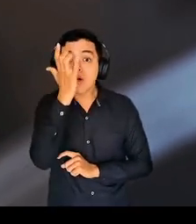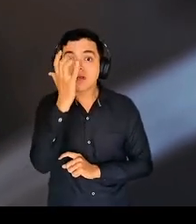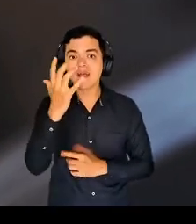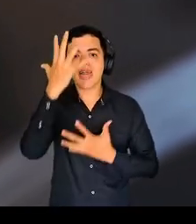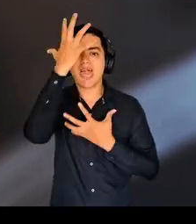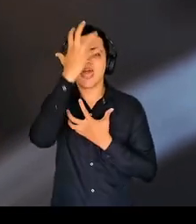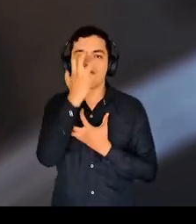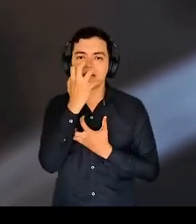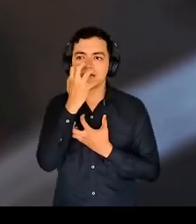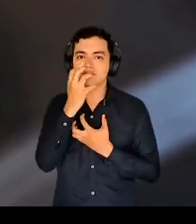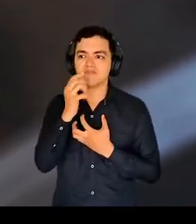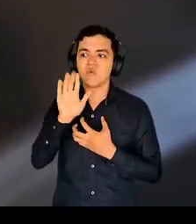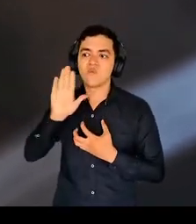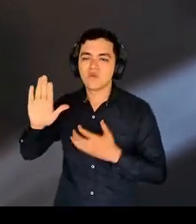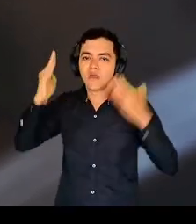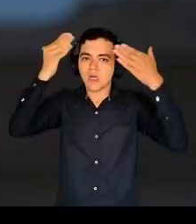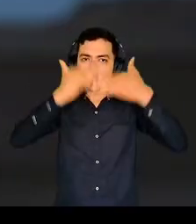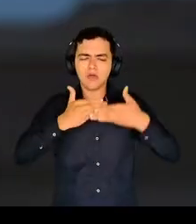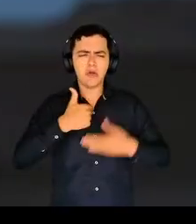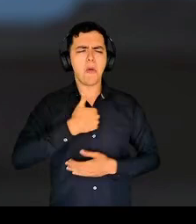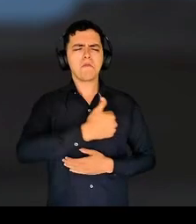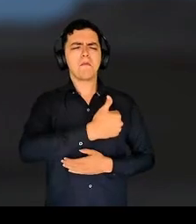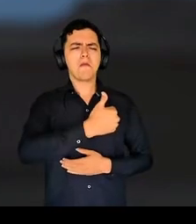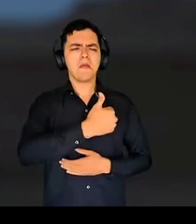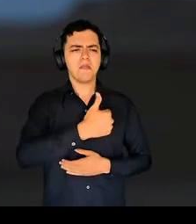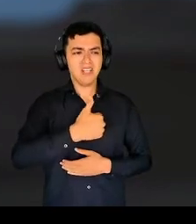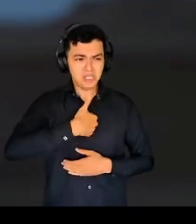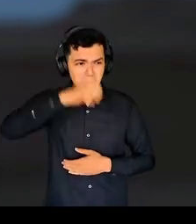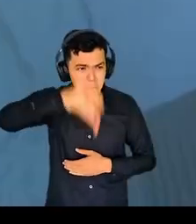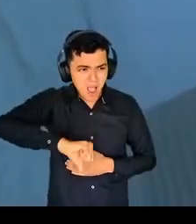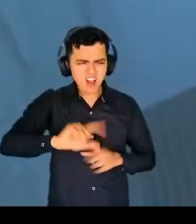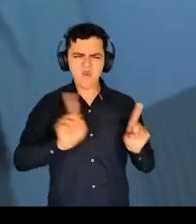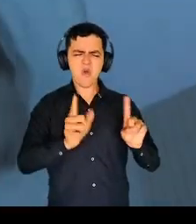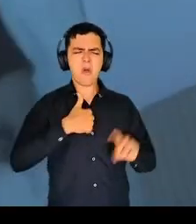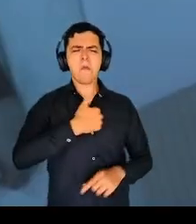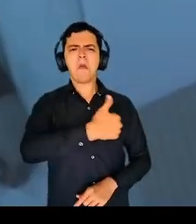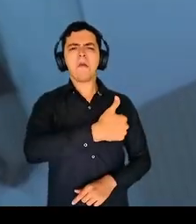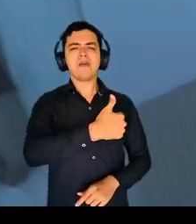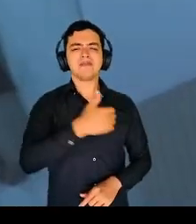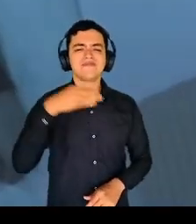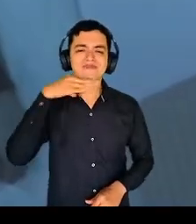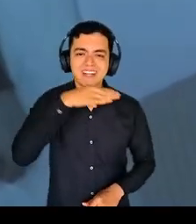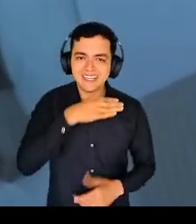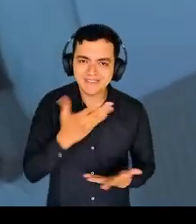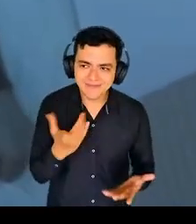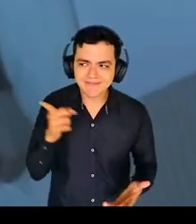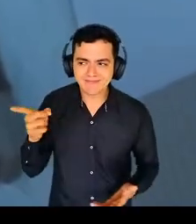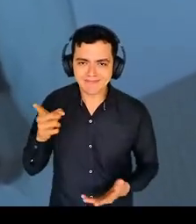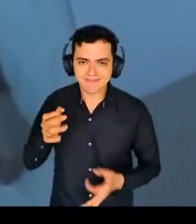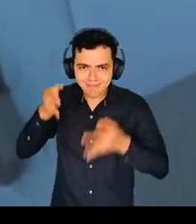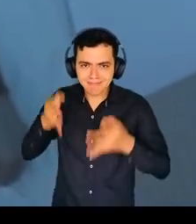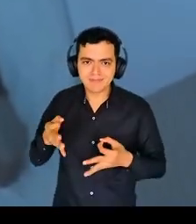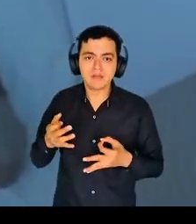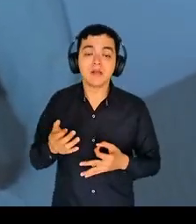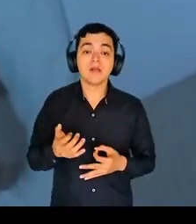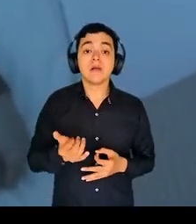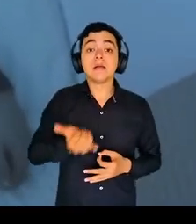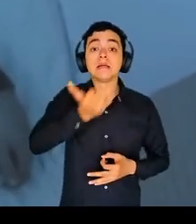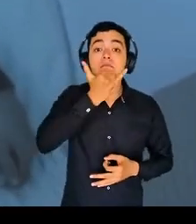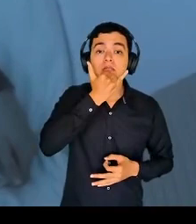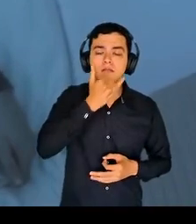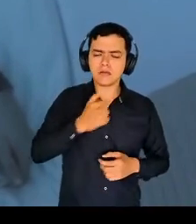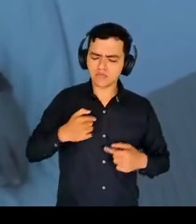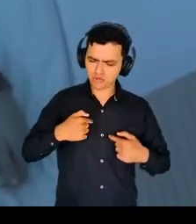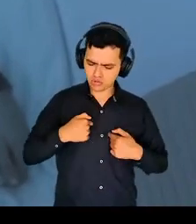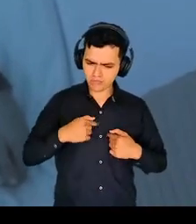en la negación de no permitirse reconocer estar mal. Hay que aprender a vivir más presentes, aceptar la atención y